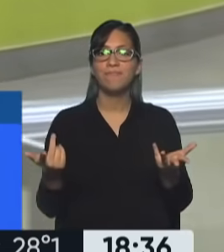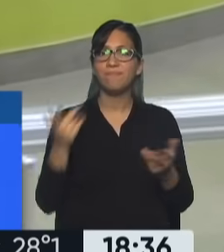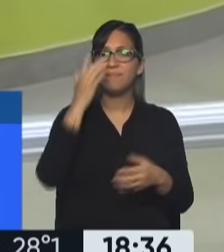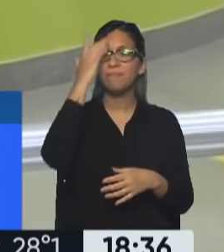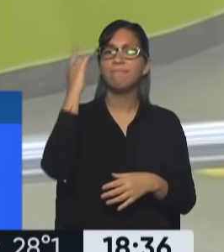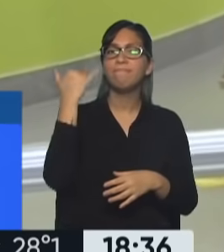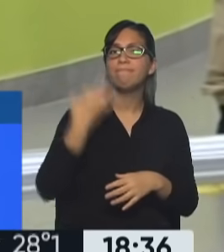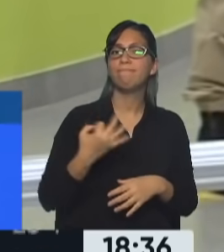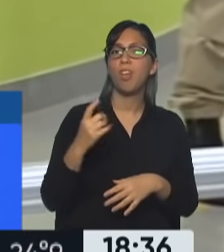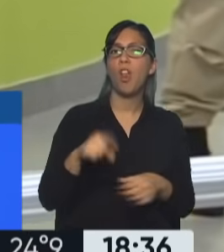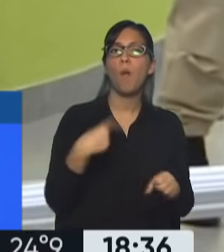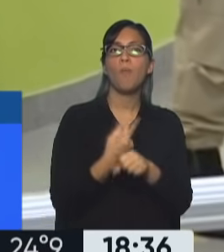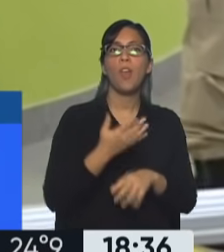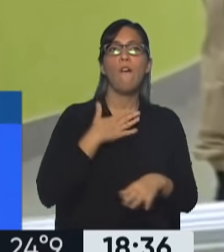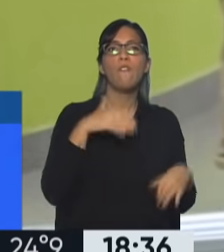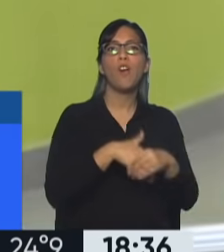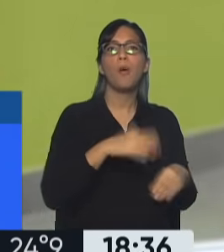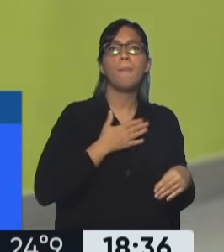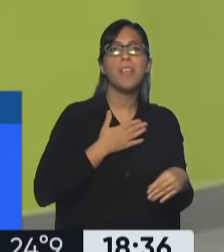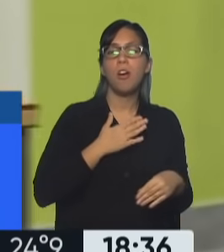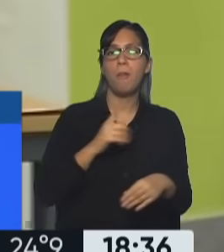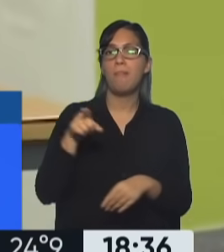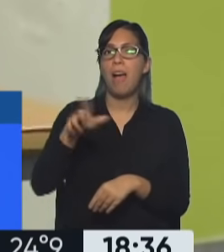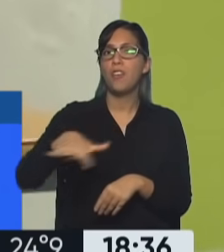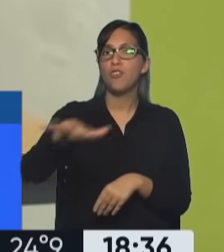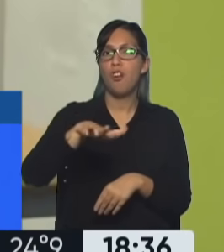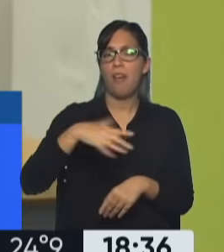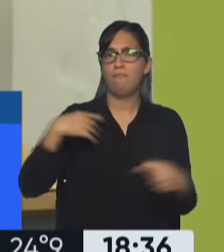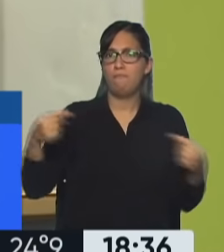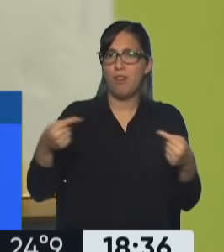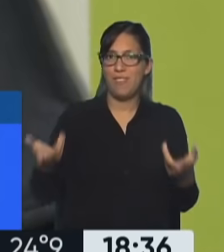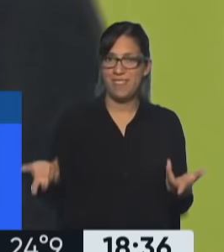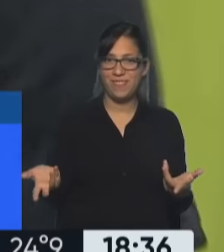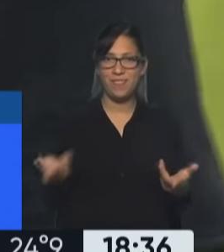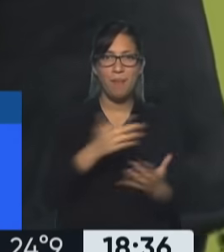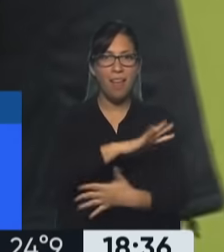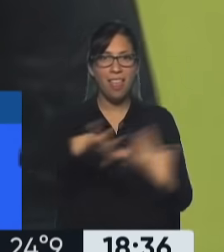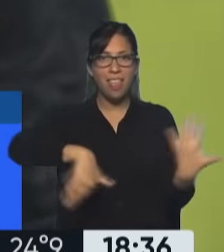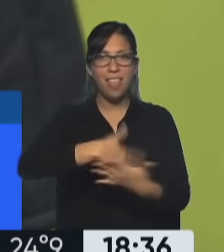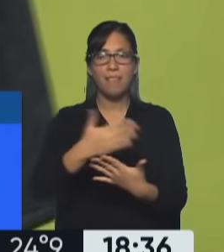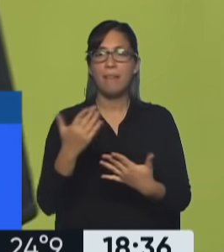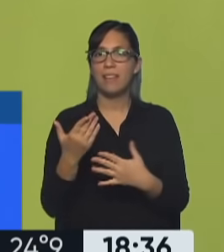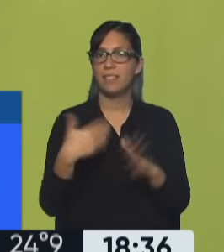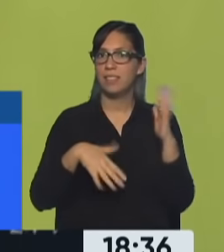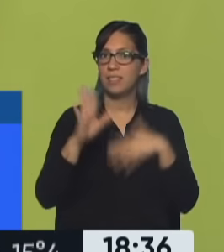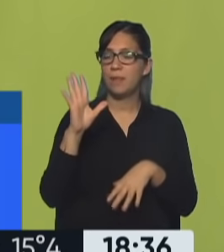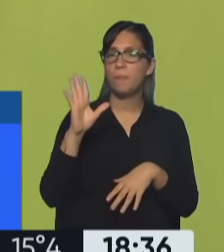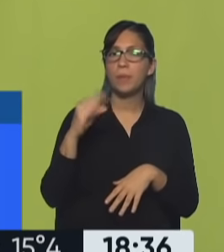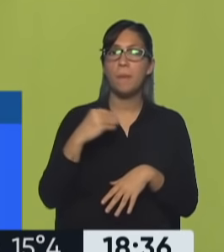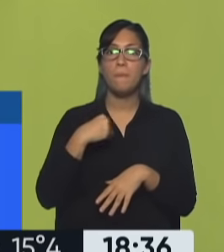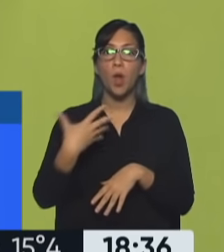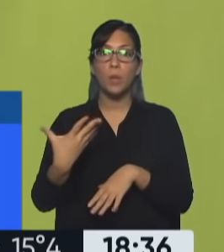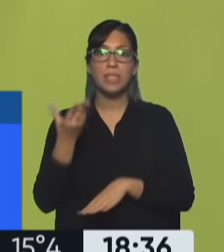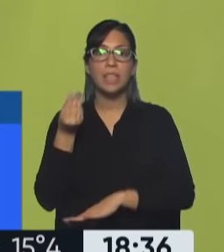que no pudieron garantizar su propio voto Claro. para sí mismos. De hecho, lo polémico fue el cruce de María Eugenia Vidal de provincia de Buenos Aires, de